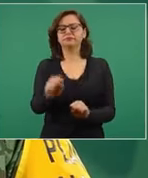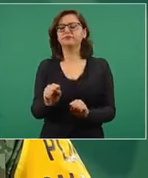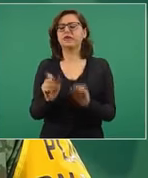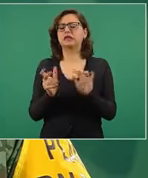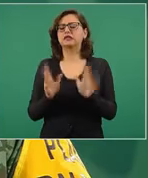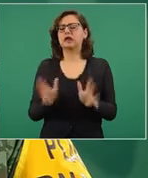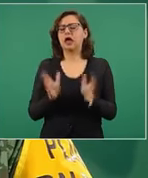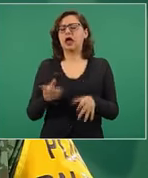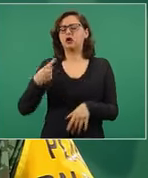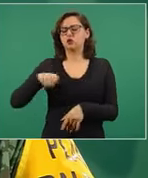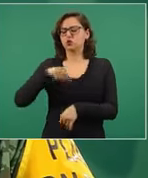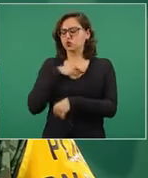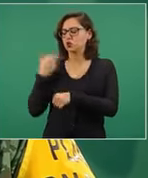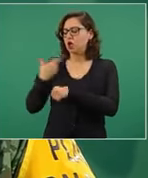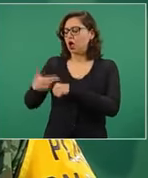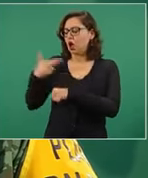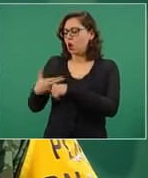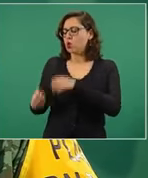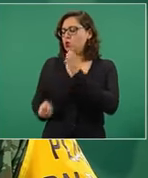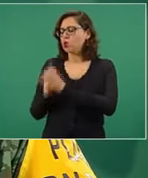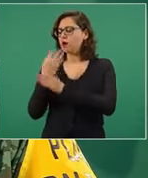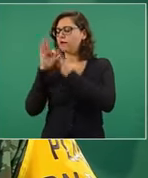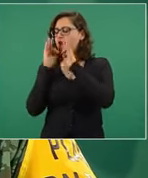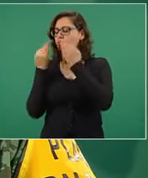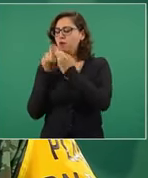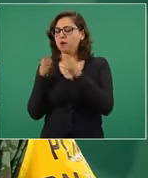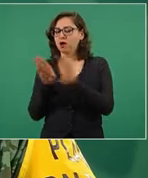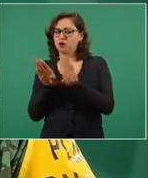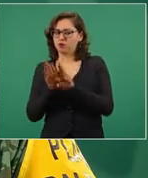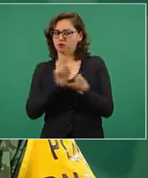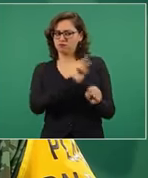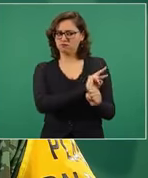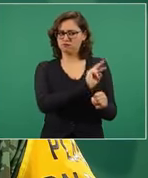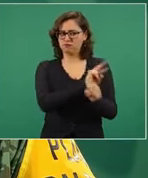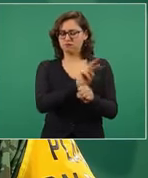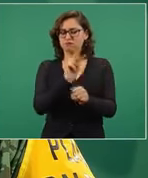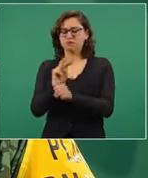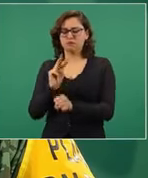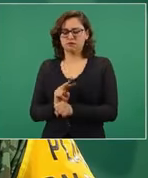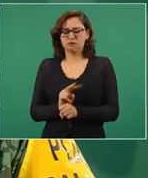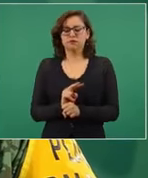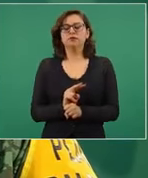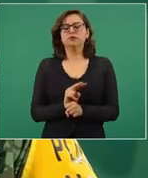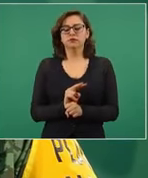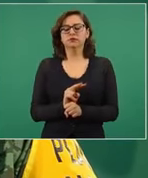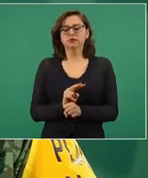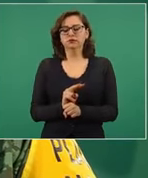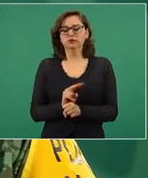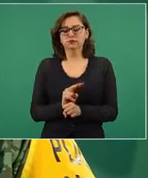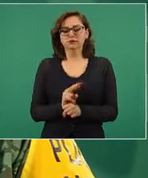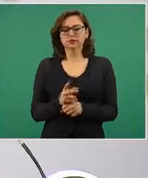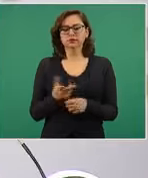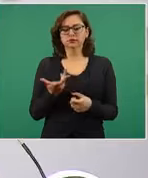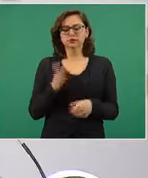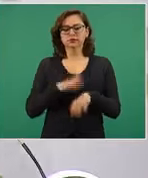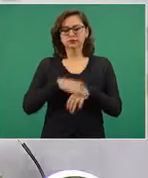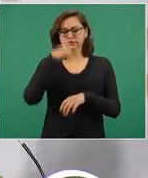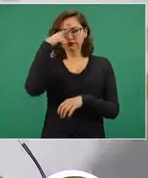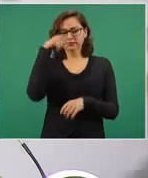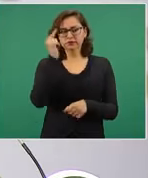poder incrementar esta actividad por parte de nosotros, poder identificar con mayor